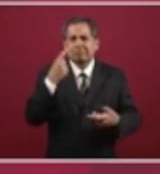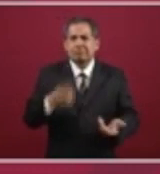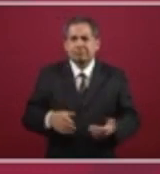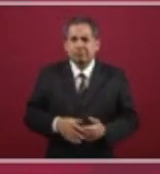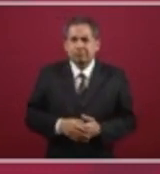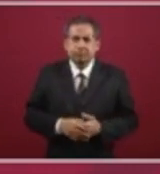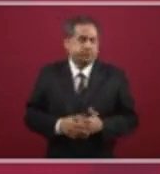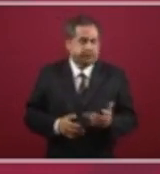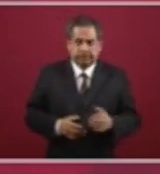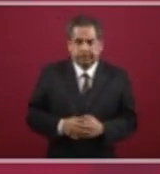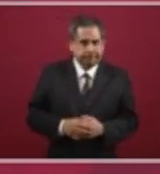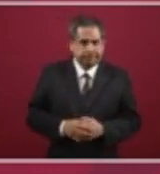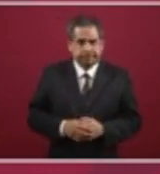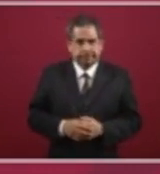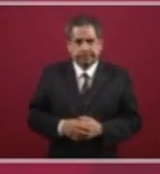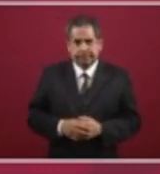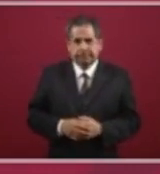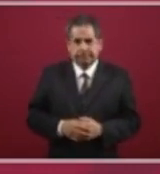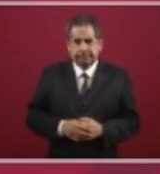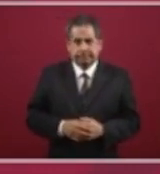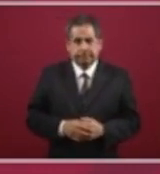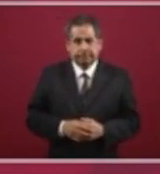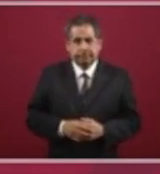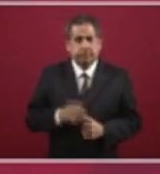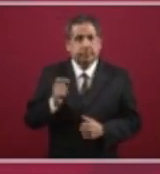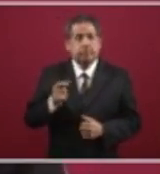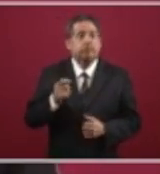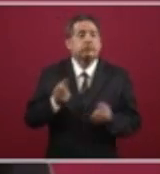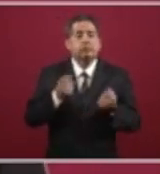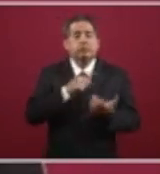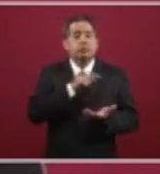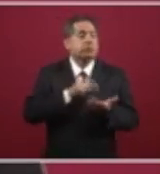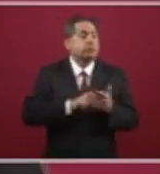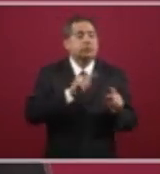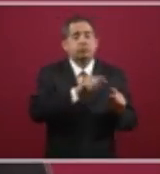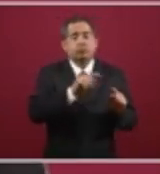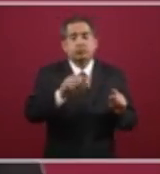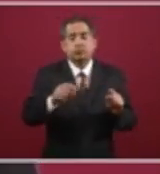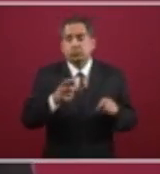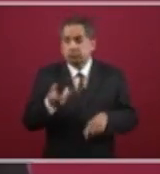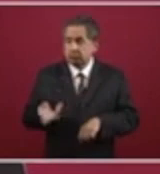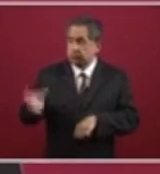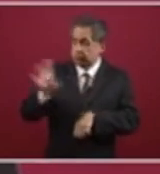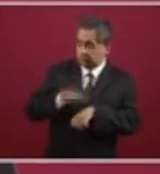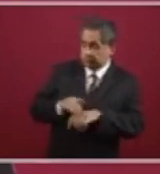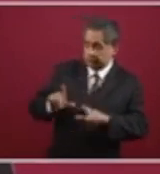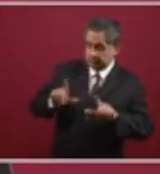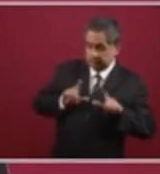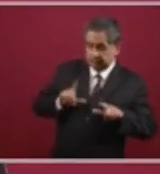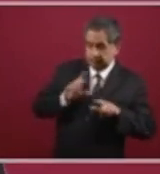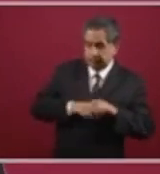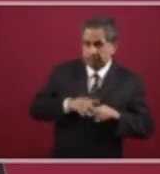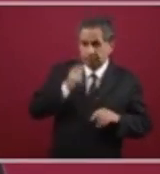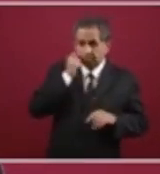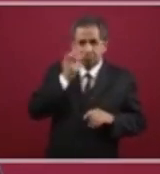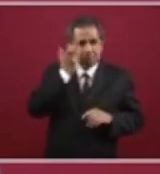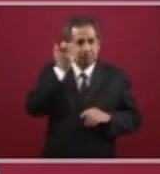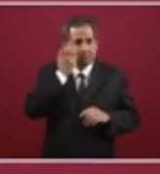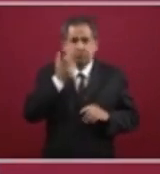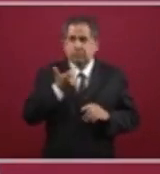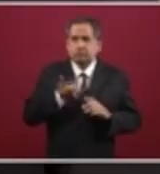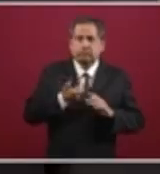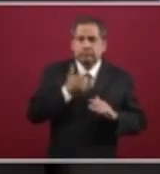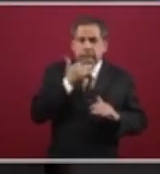Lo cierto es que en muchos casos se utilizan las concesiones para la especulación